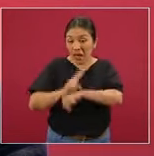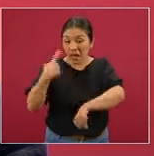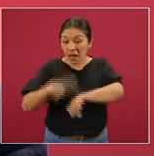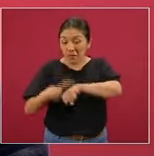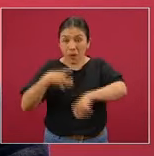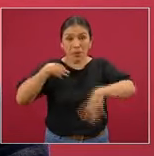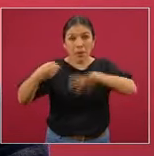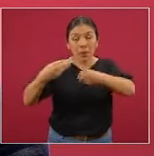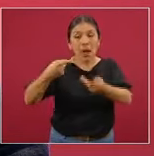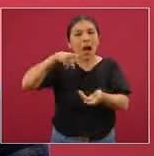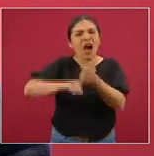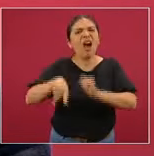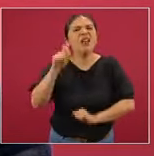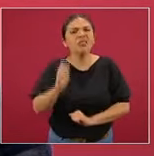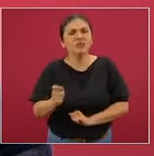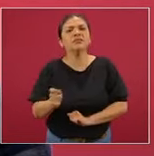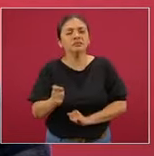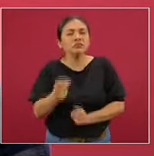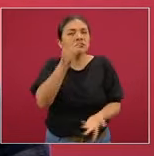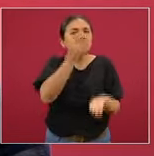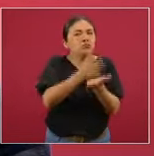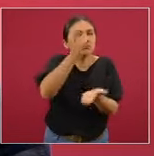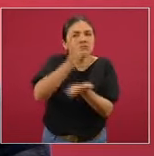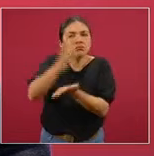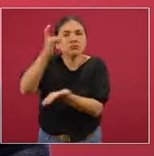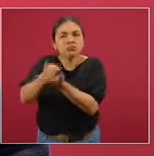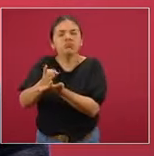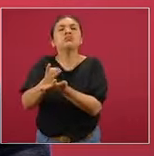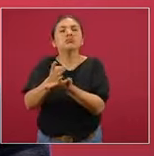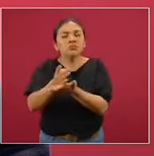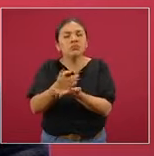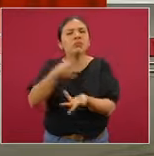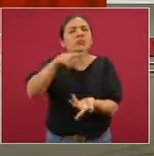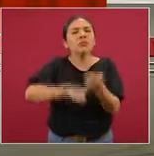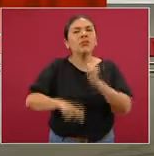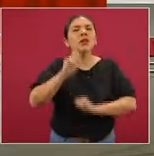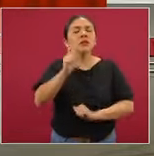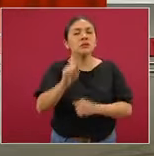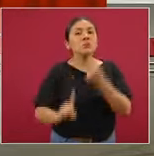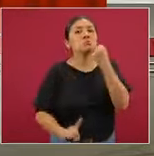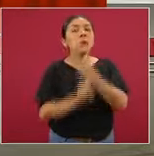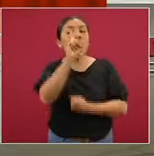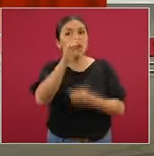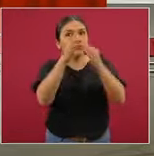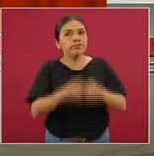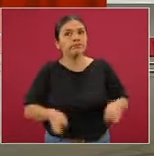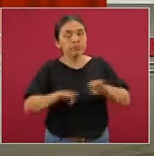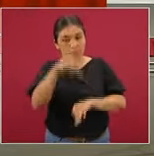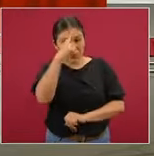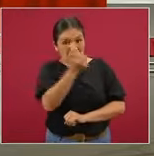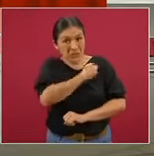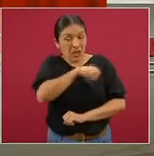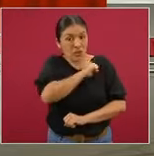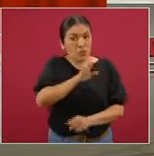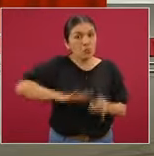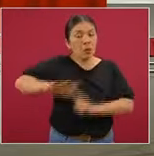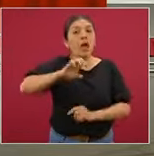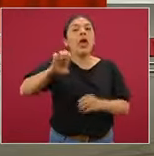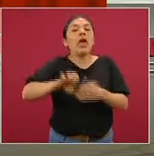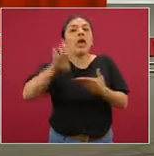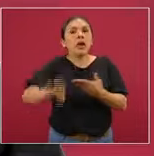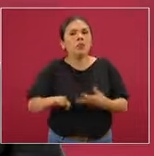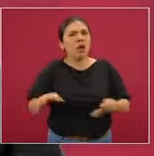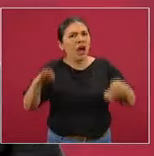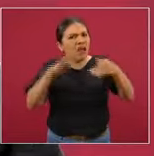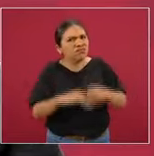lo que implica es la identificación de situaciones relevantes para la salud pública, por ejemplo, la ocurrencia